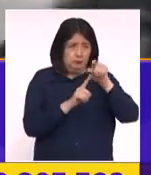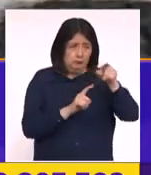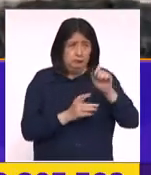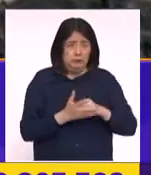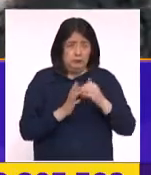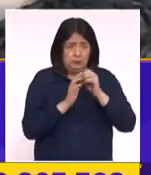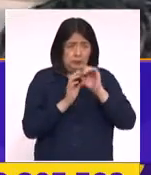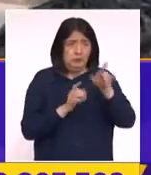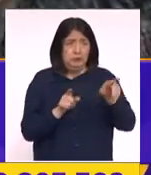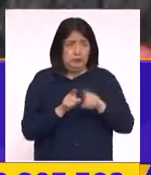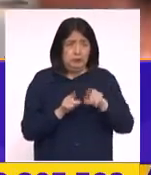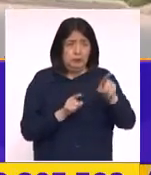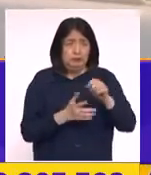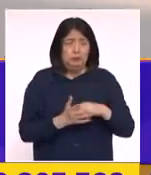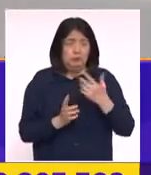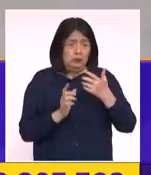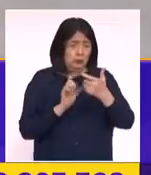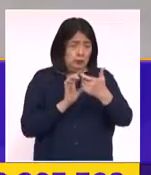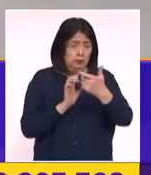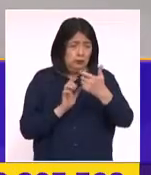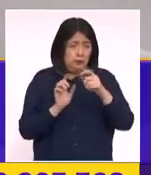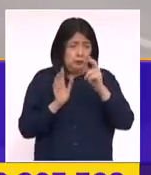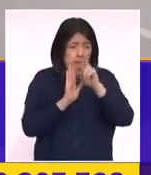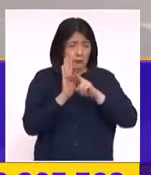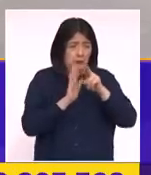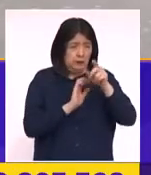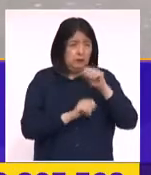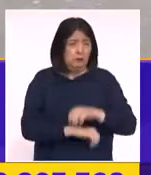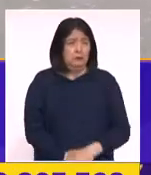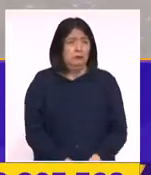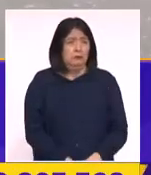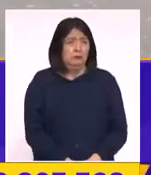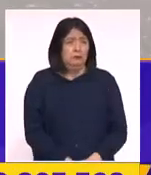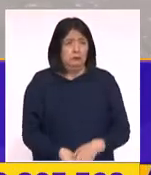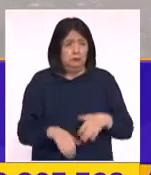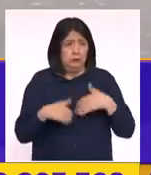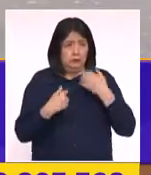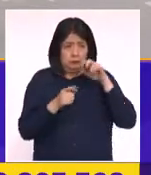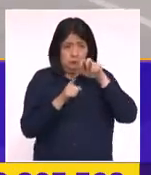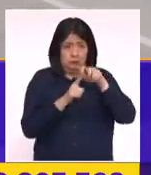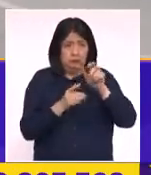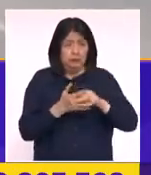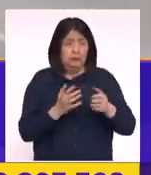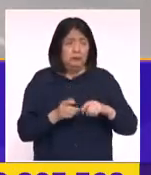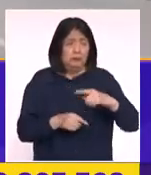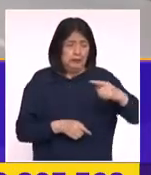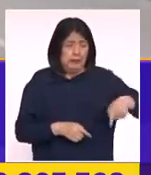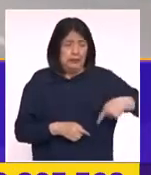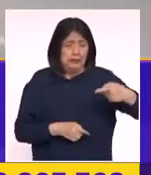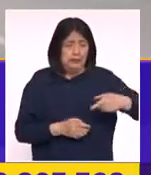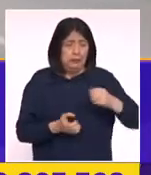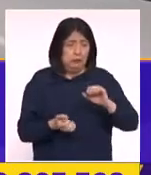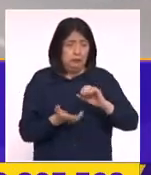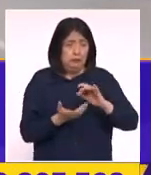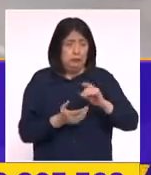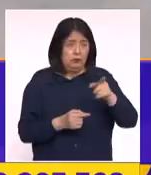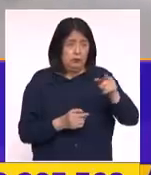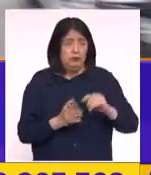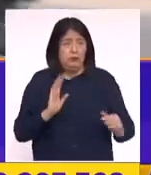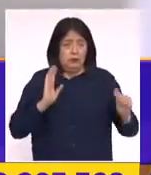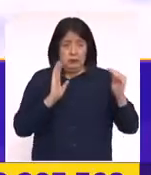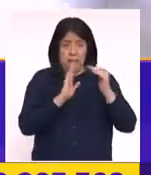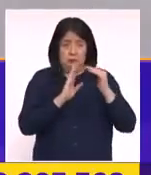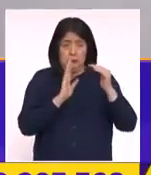ver que ella también capturó ese momento en video donde se puede ver el humo, las llantas quemadas desde, desde el techo de